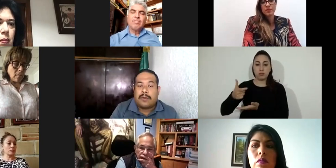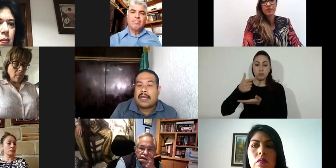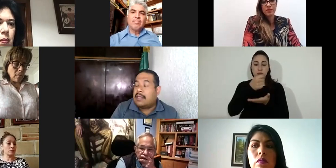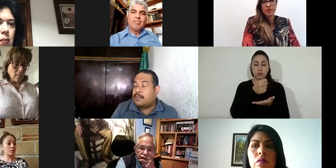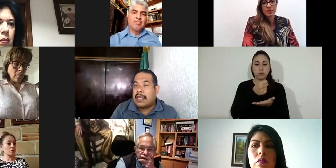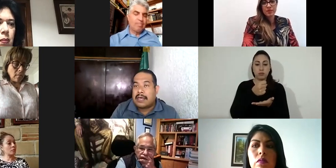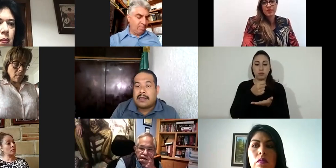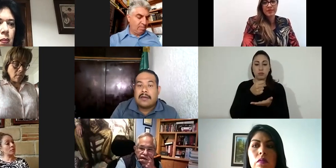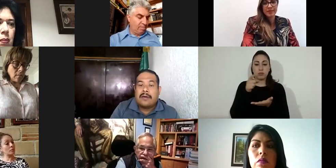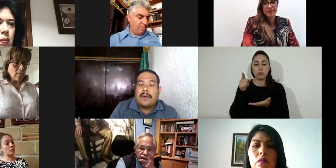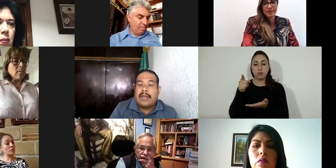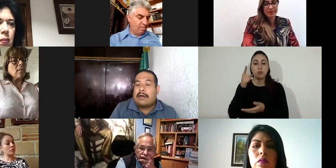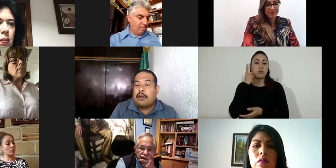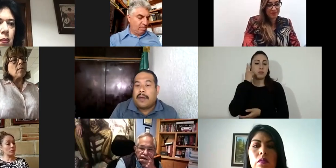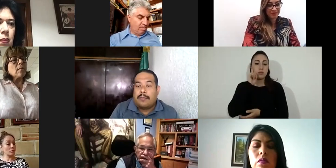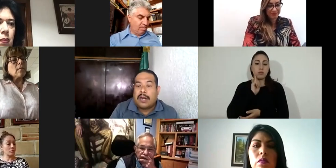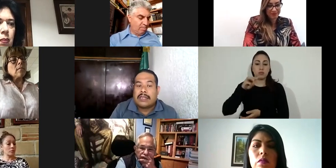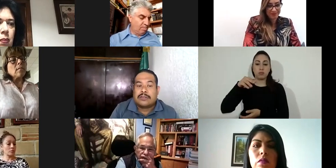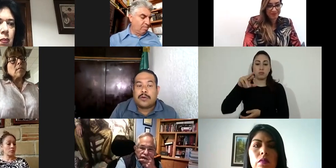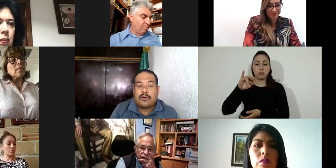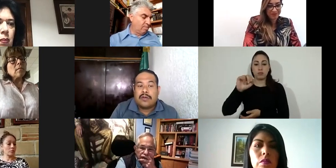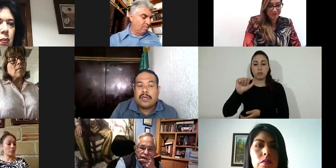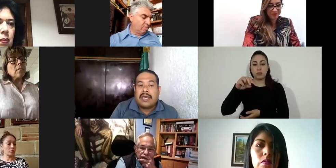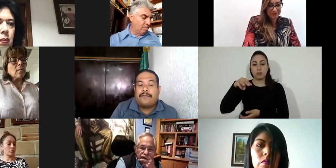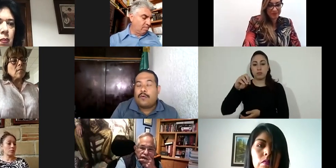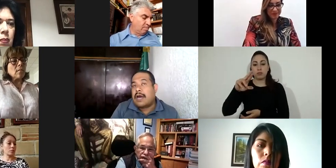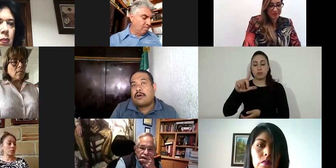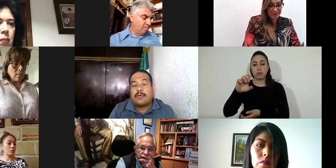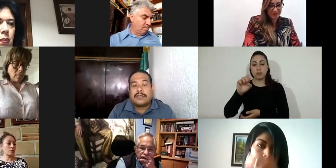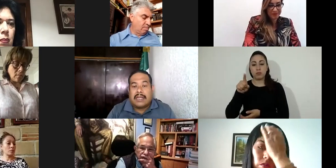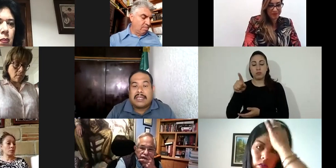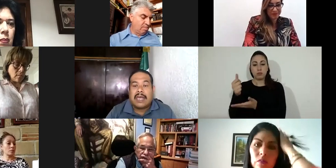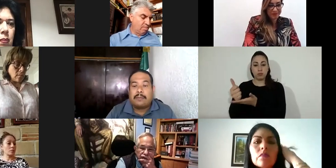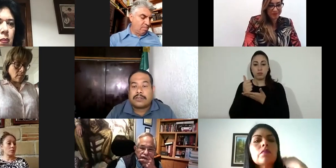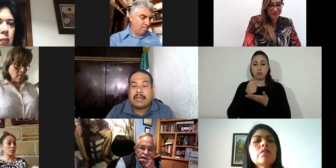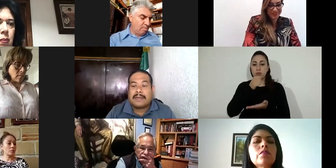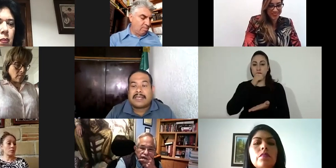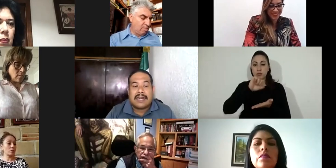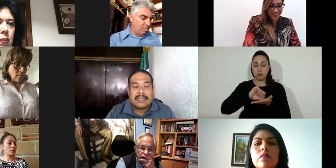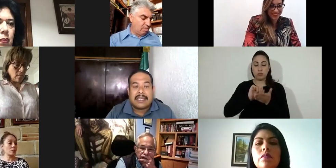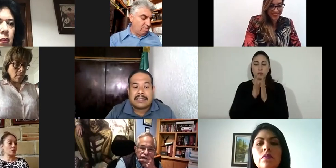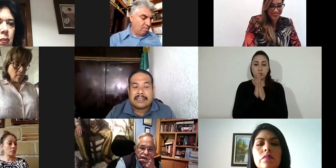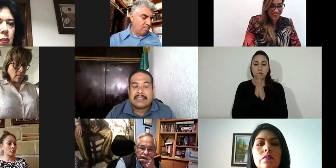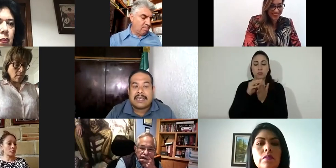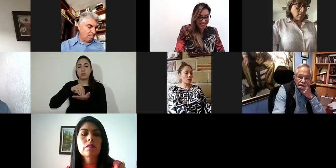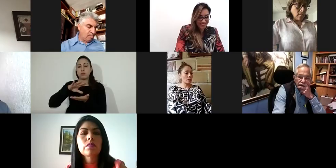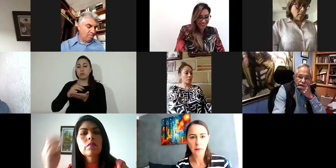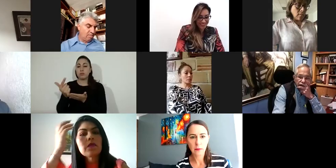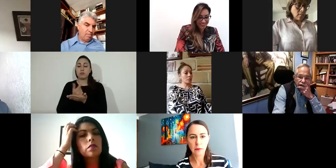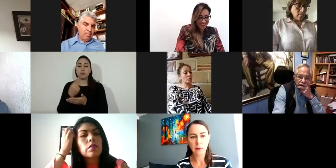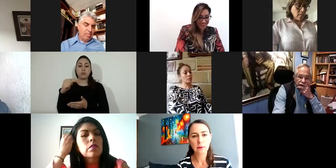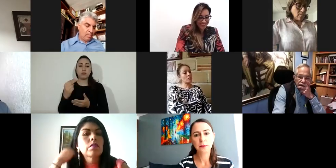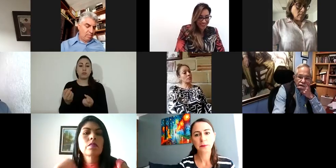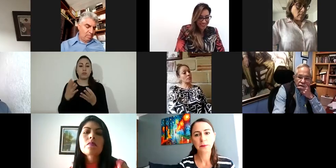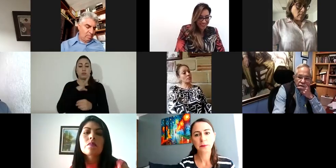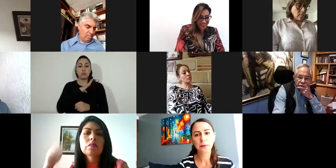Cuenta Pública, la diputada María Guadalupe Morales Rubio, que funja como secretaria y proceda a pasar lista de asistencia y